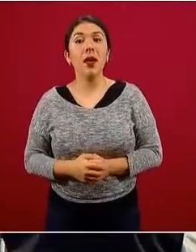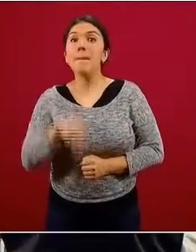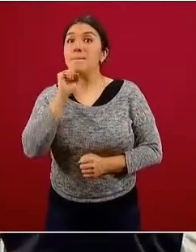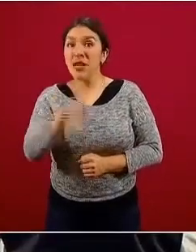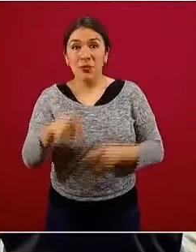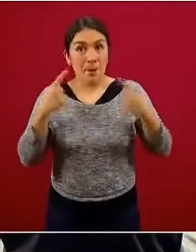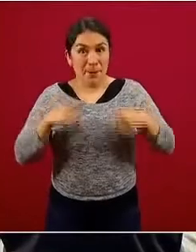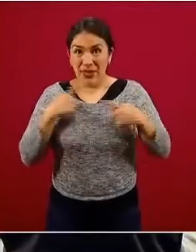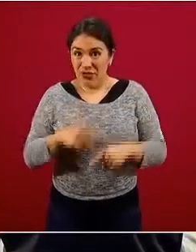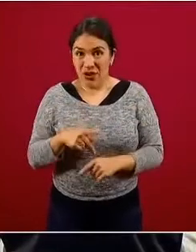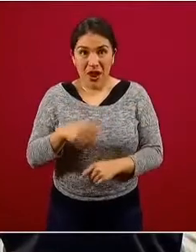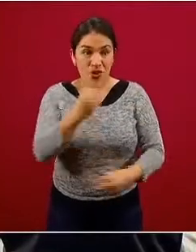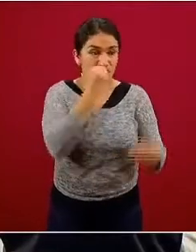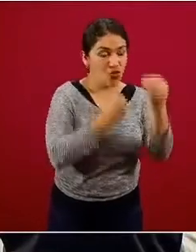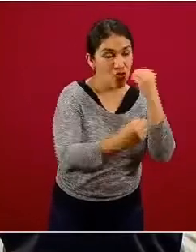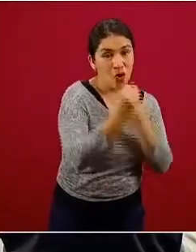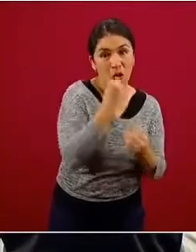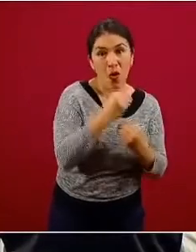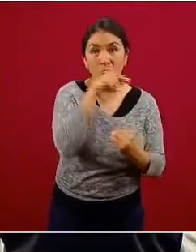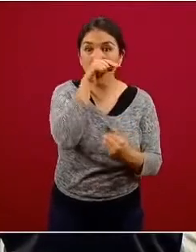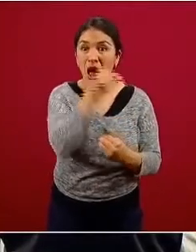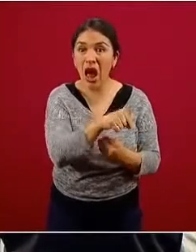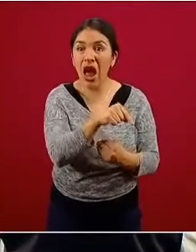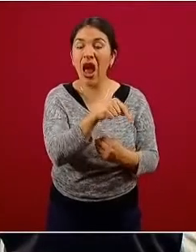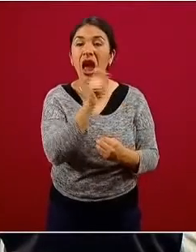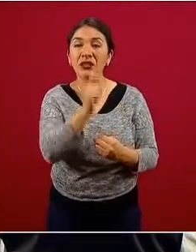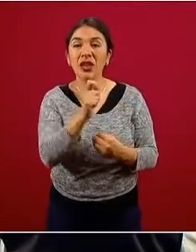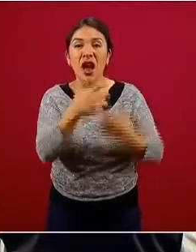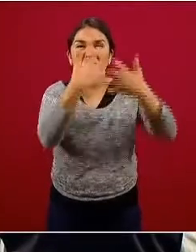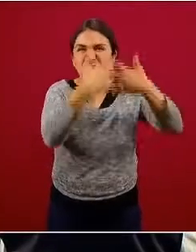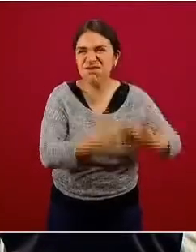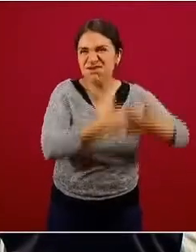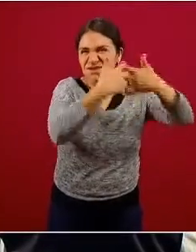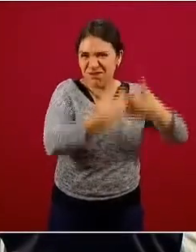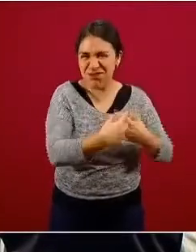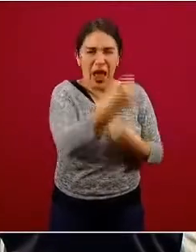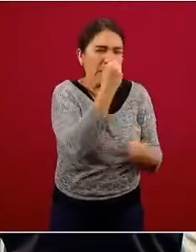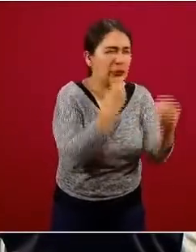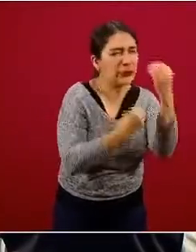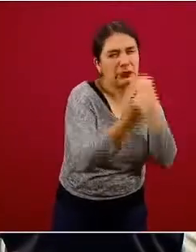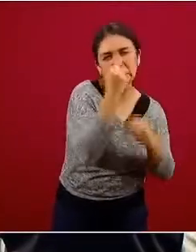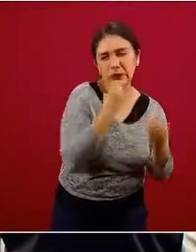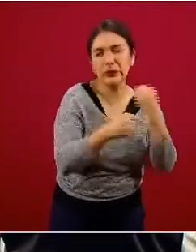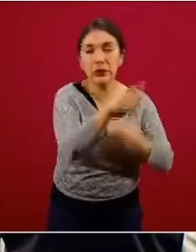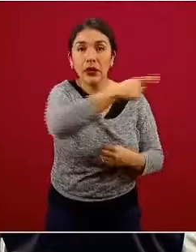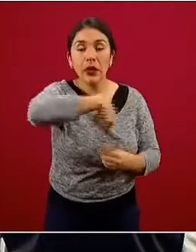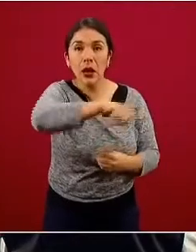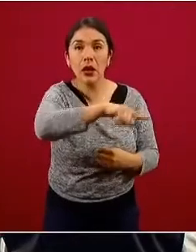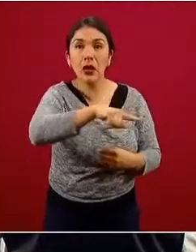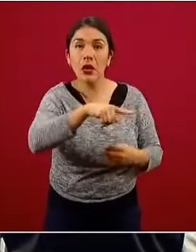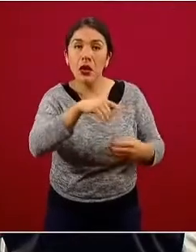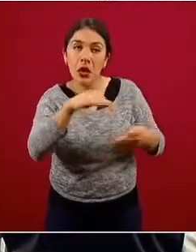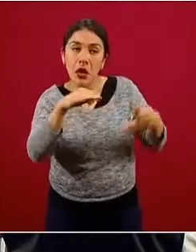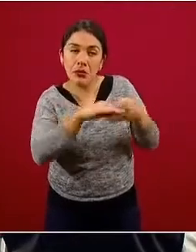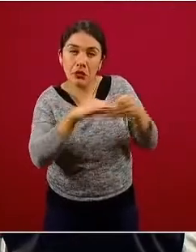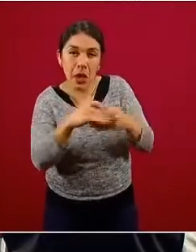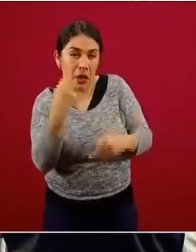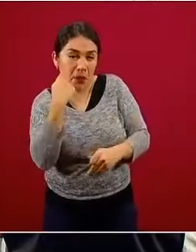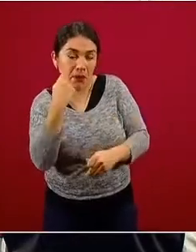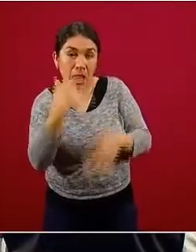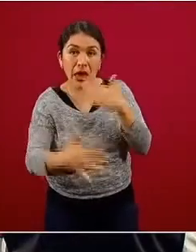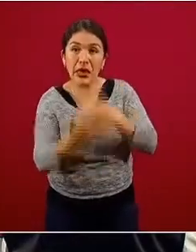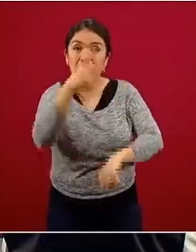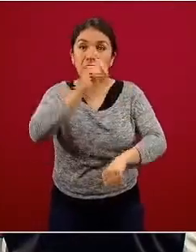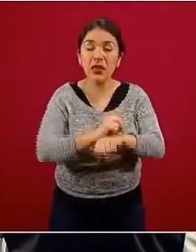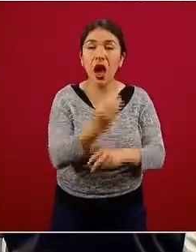los mismos individuos cuando consumieron alimentos ultraprocesados, en promedio, durante los 15